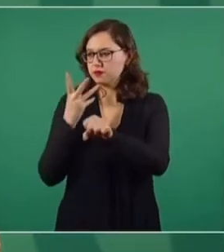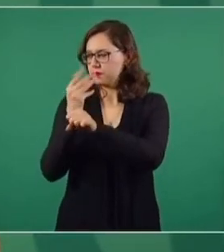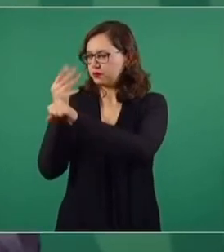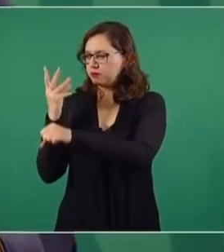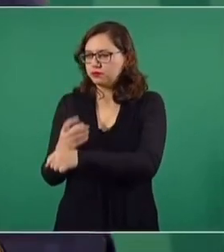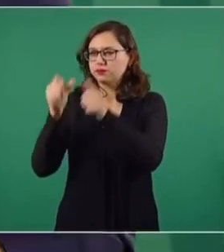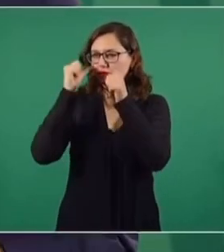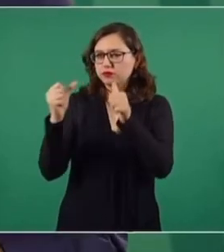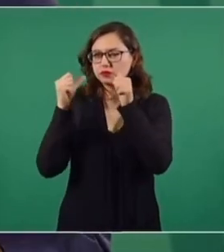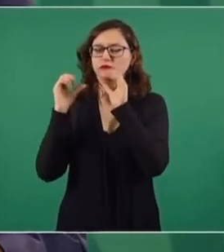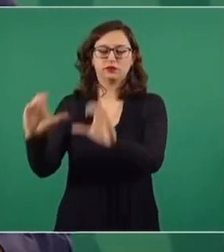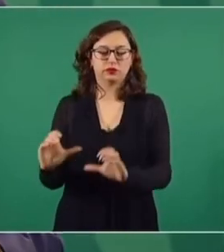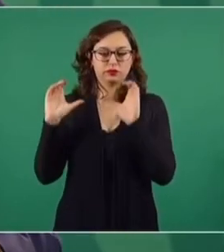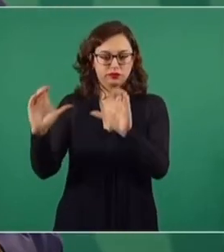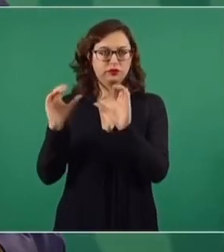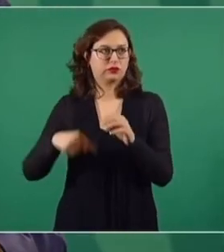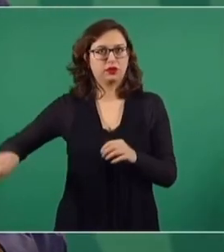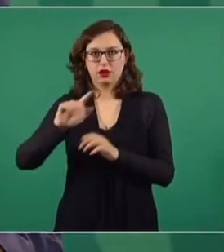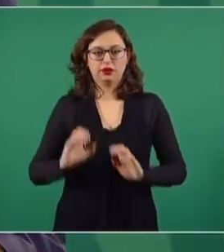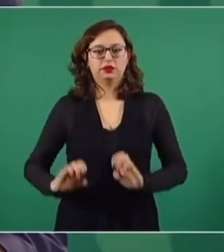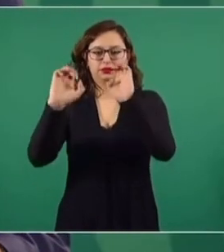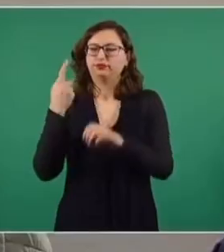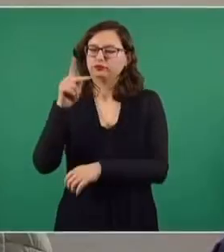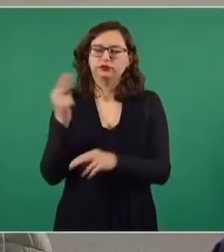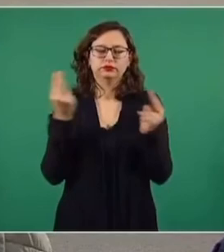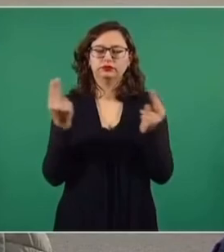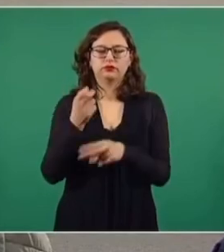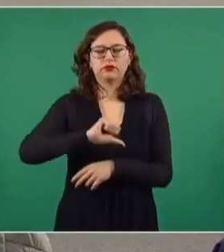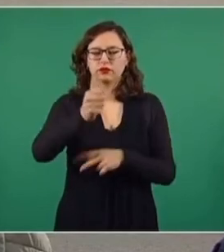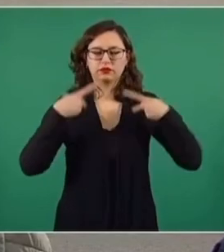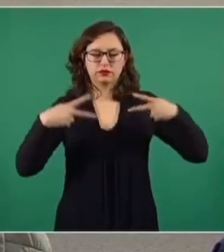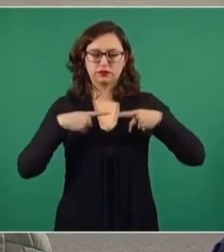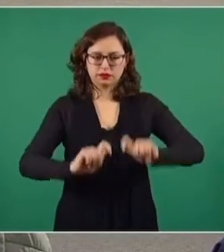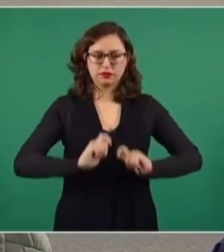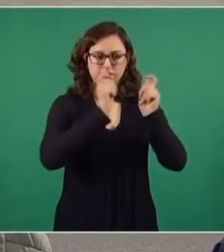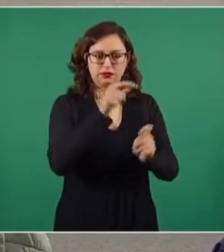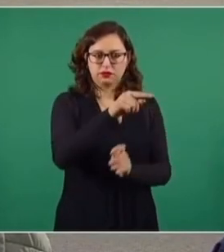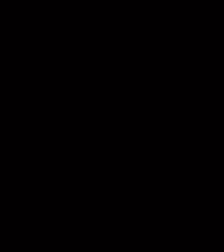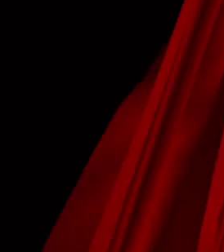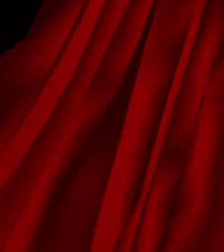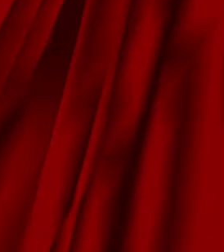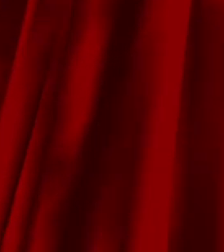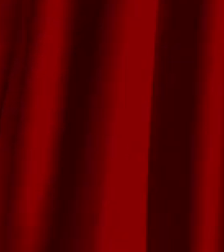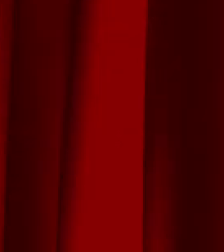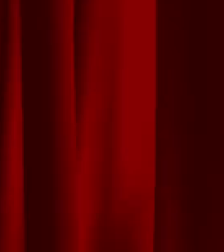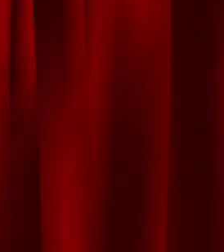mantenimiento constante al Palacio, pero sí va a haber alguien que se haga cargo del cuidado.